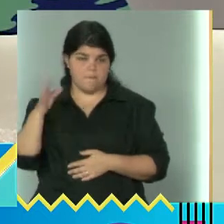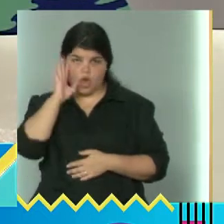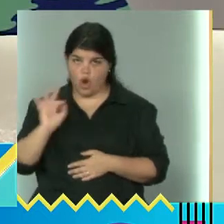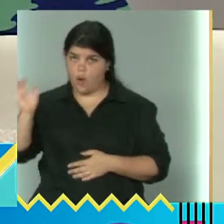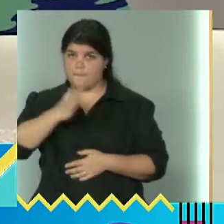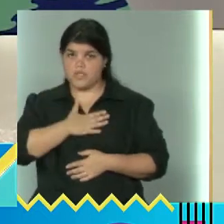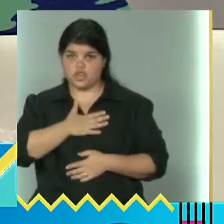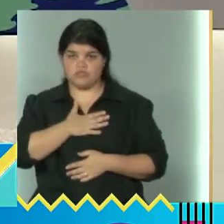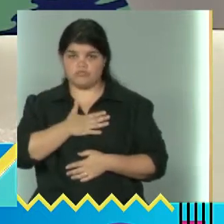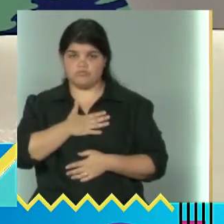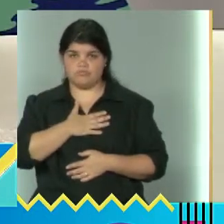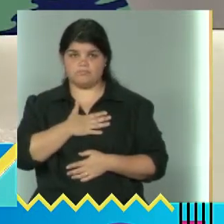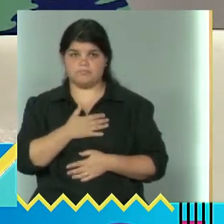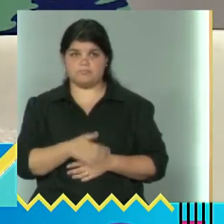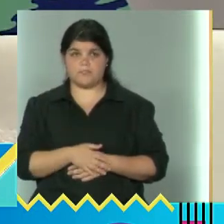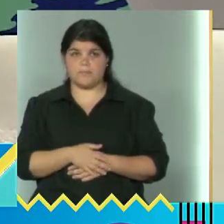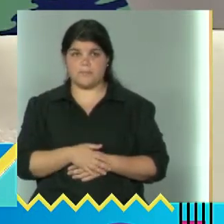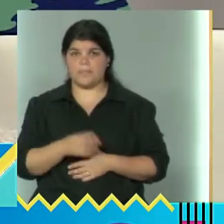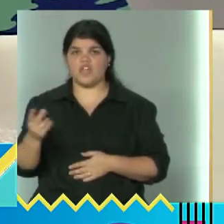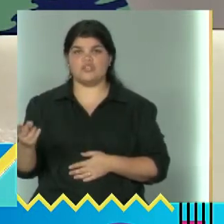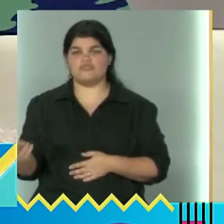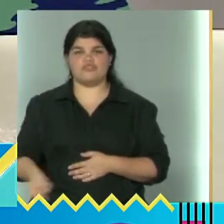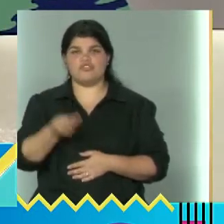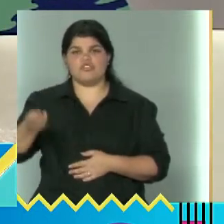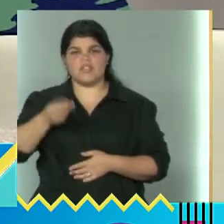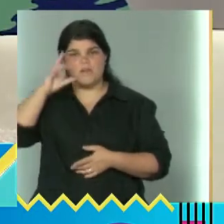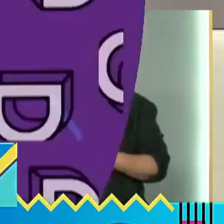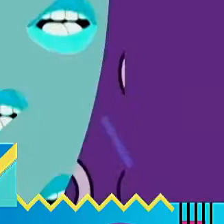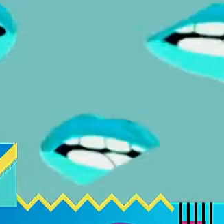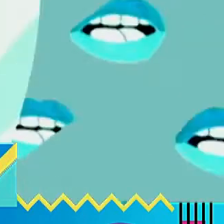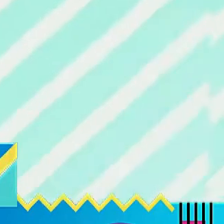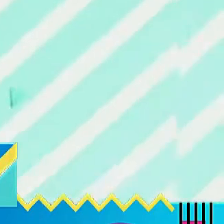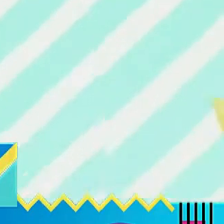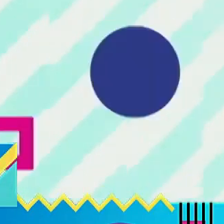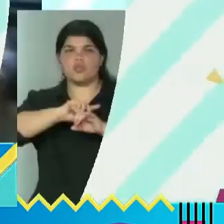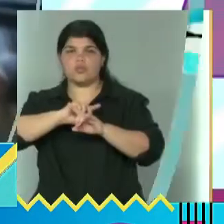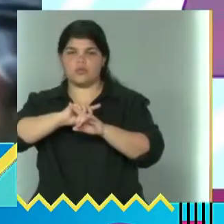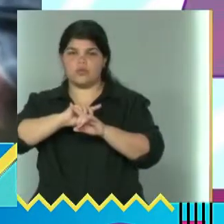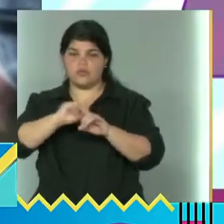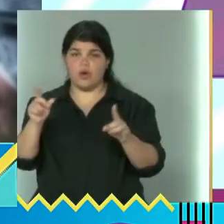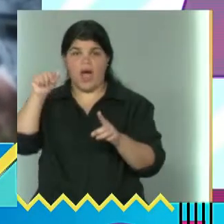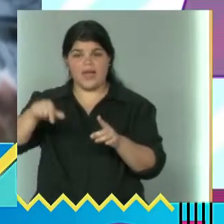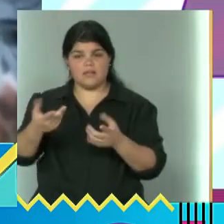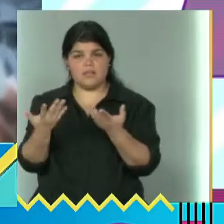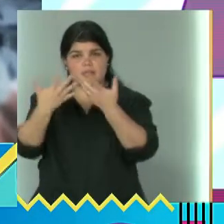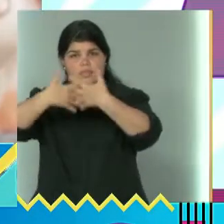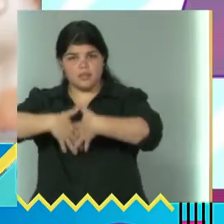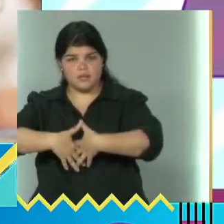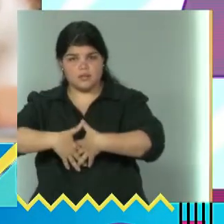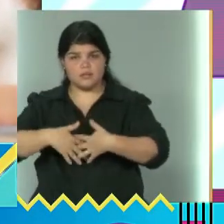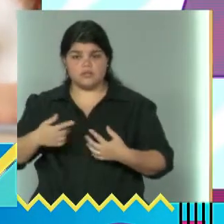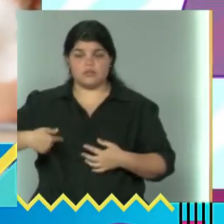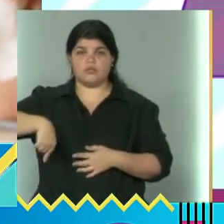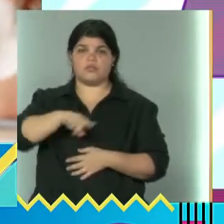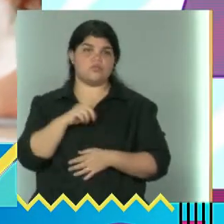personal ya no tiene sentido tanto de hablar de corrientes y empezamos a integrar. Entonces, por ejemplo, nosotros en neurocoaching utilizamos cosas